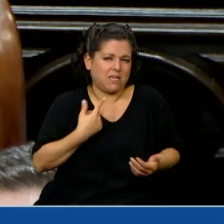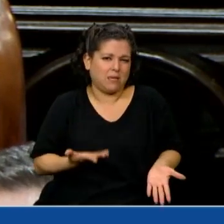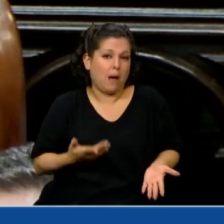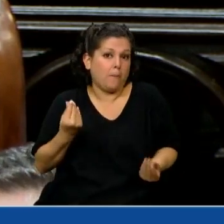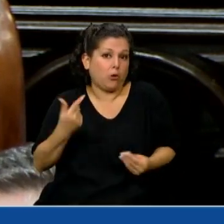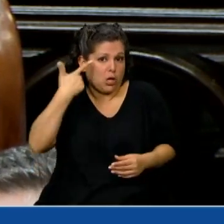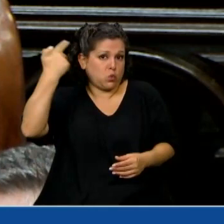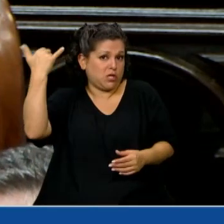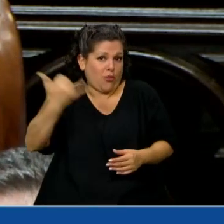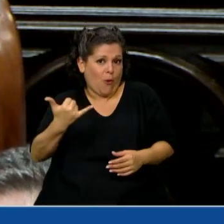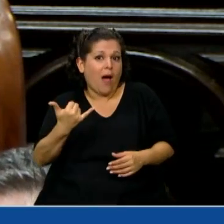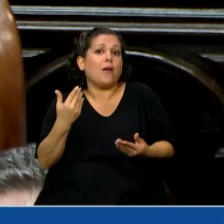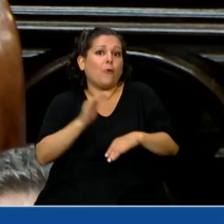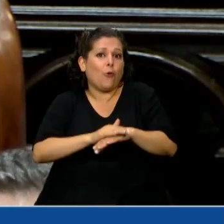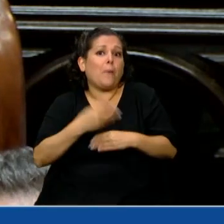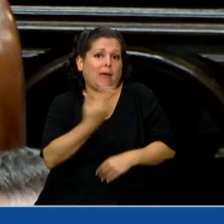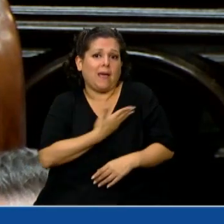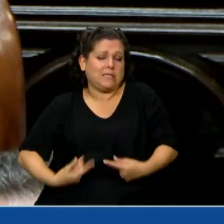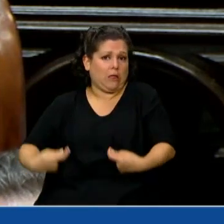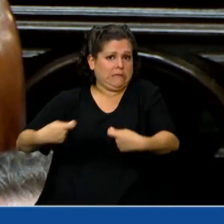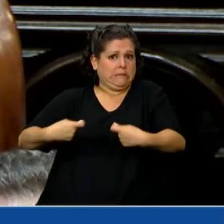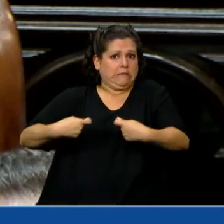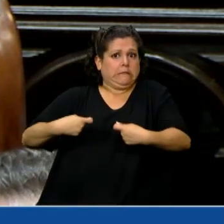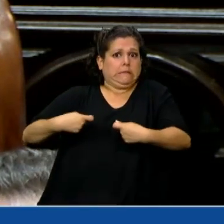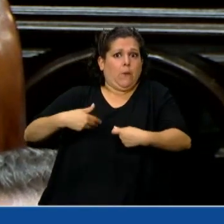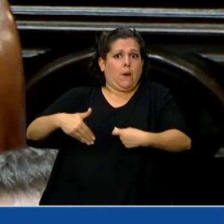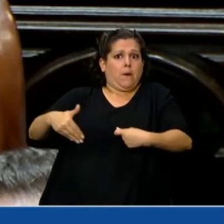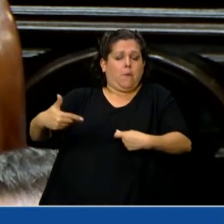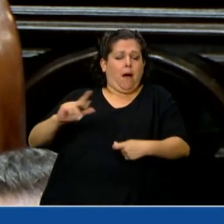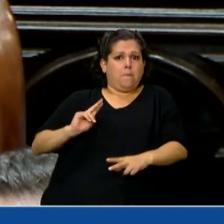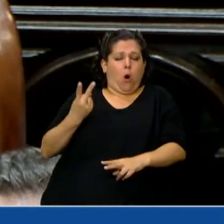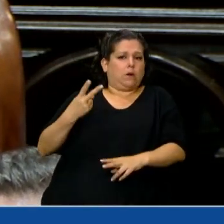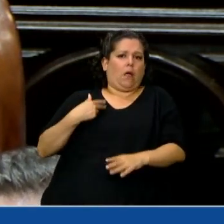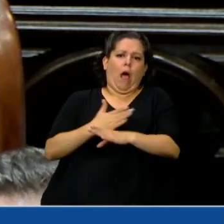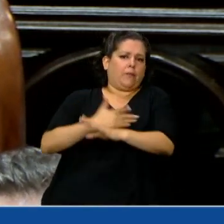se suicidaron frente a la presión de un Estado que ilegalmente los masacraba?